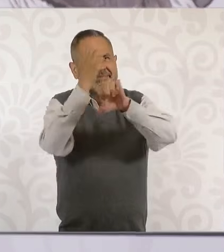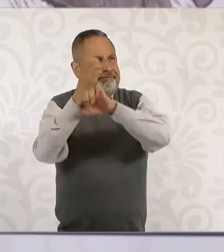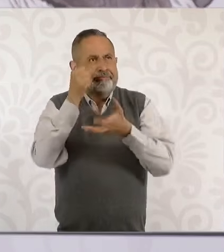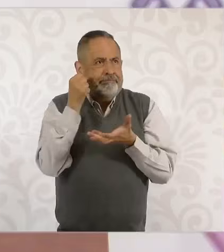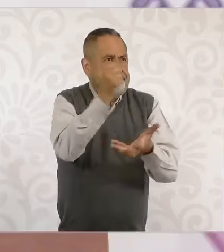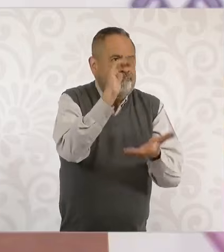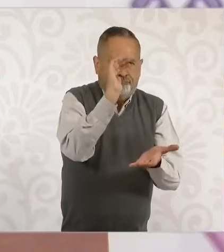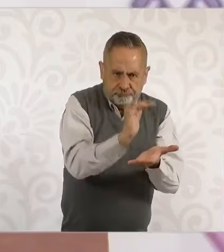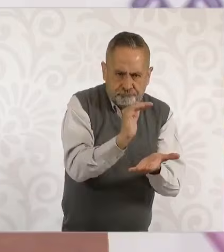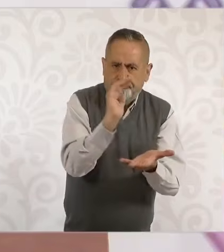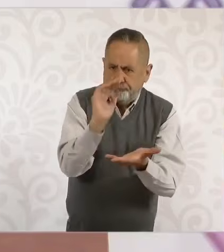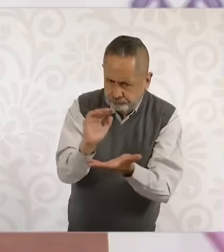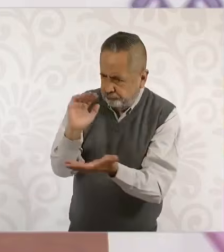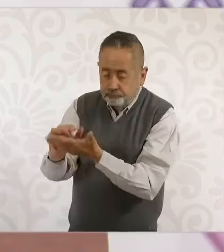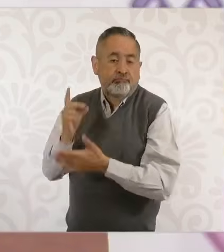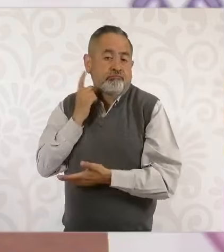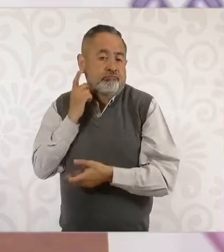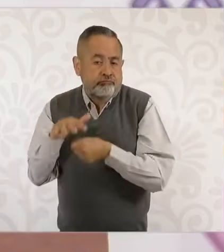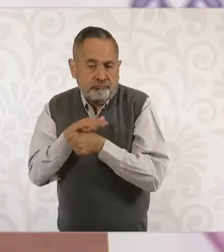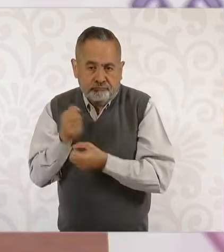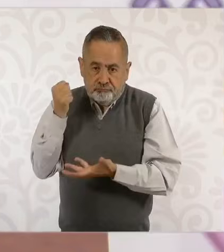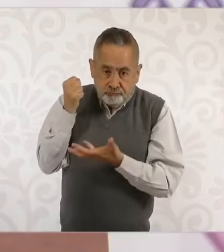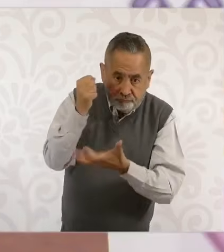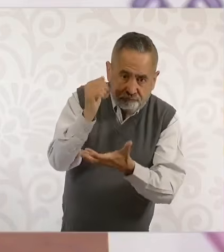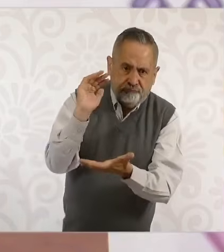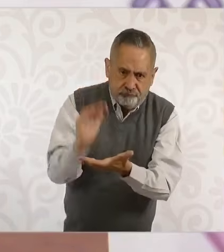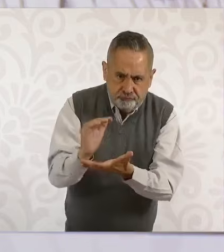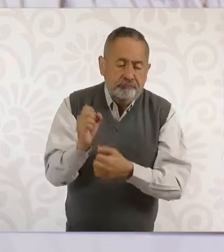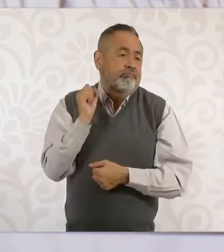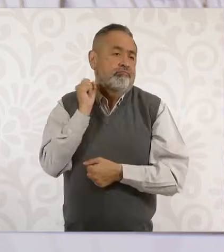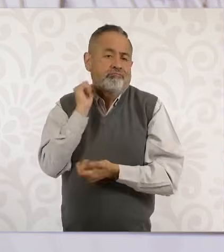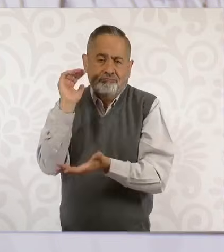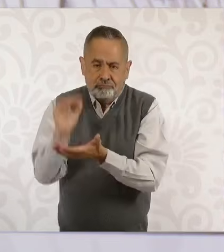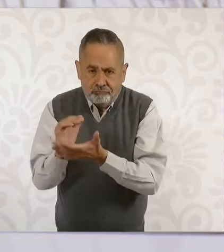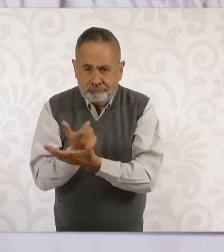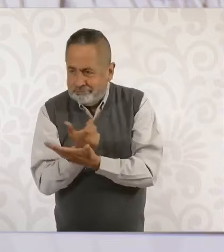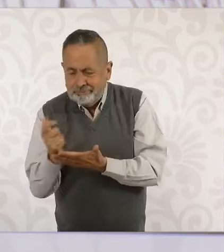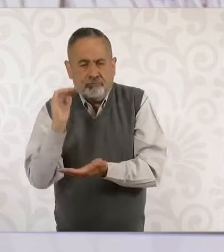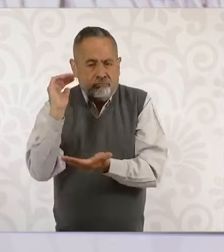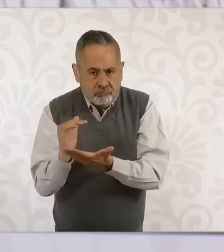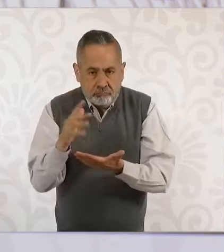de los diputados locales, de los senadores, que